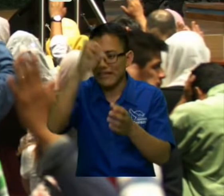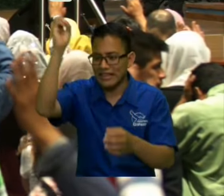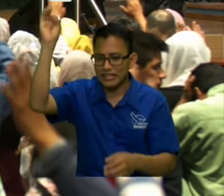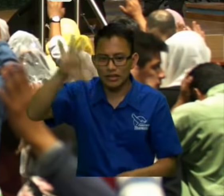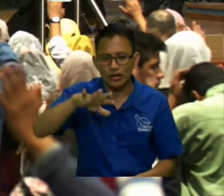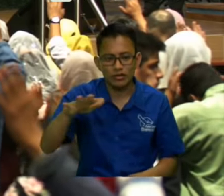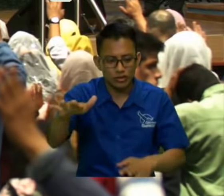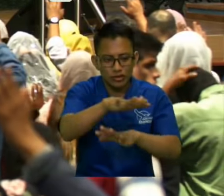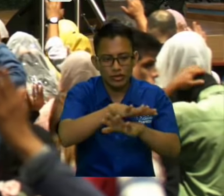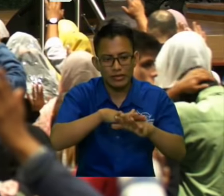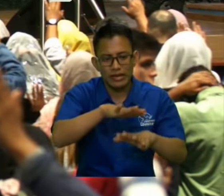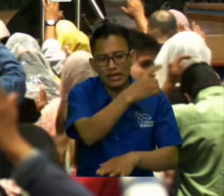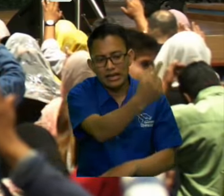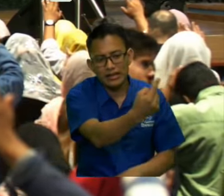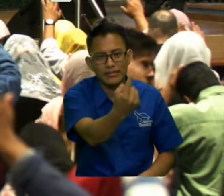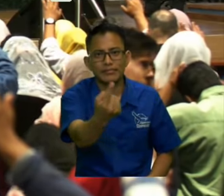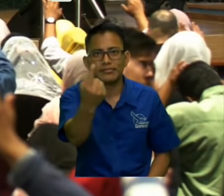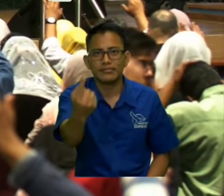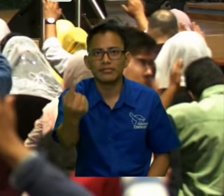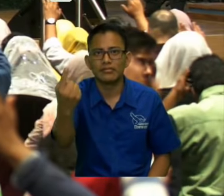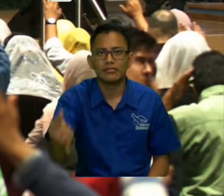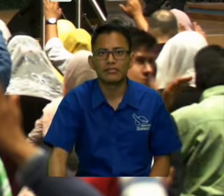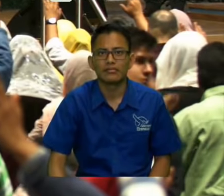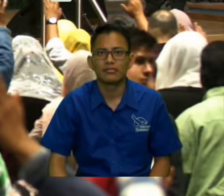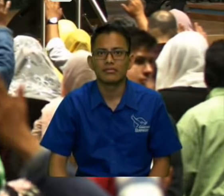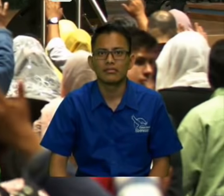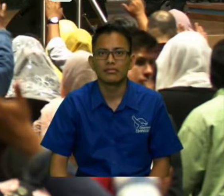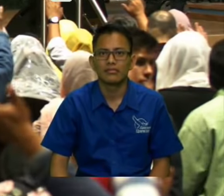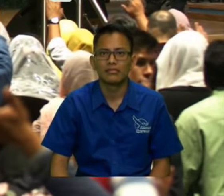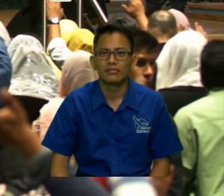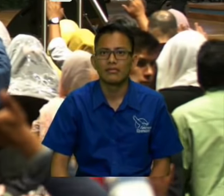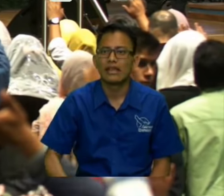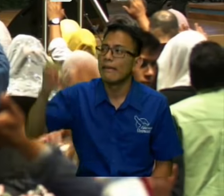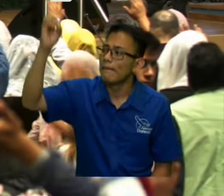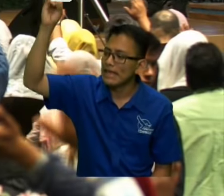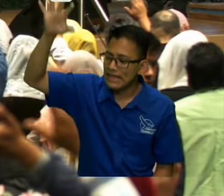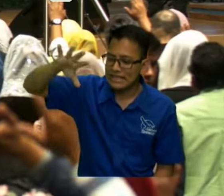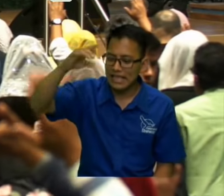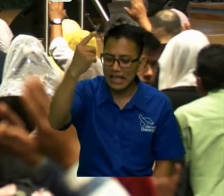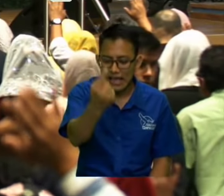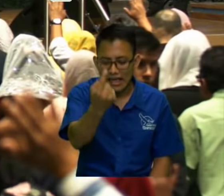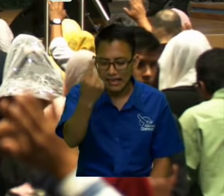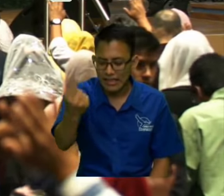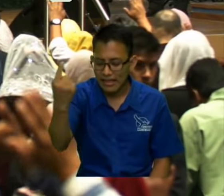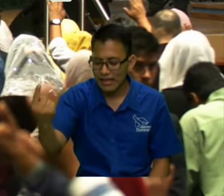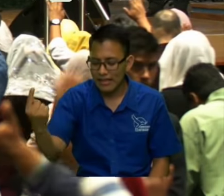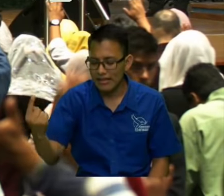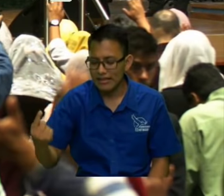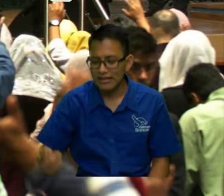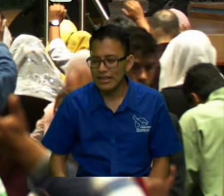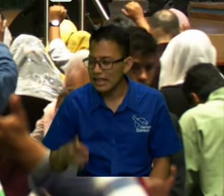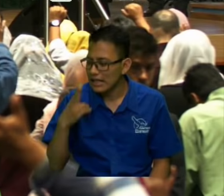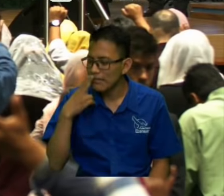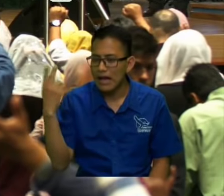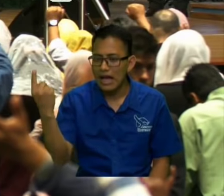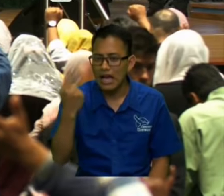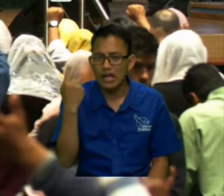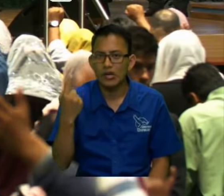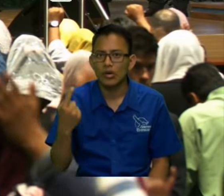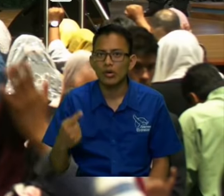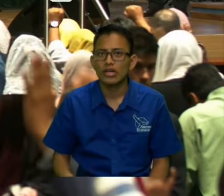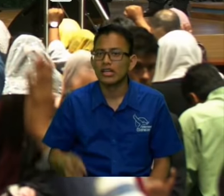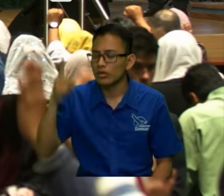que todavía siguen acercándose aquí al frente, Señor, para que tú hagas esa obra de salvación, esa obra